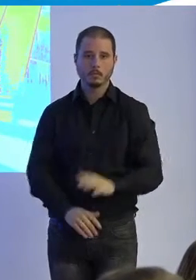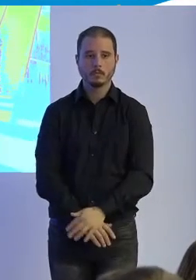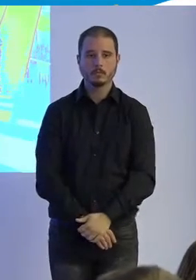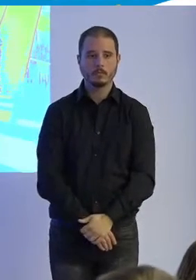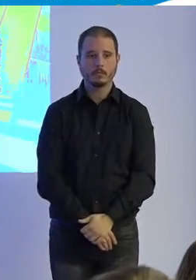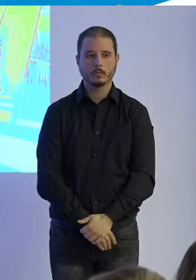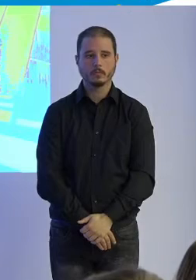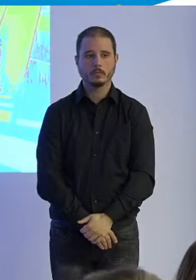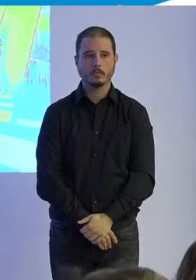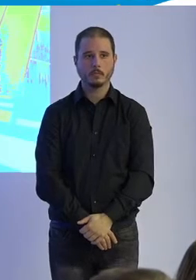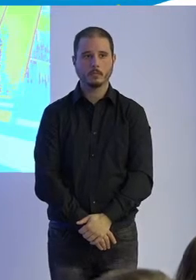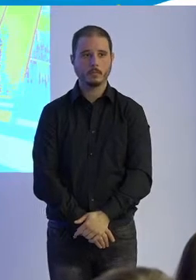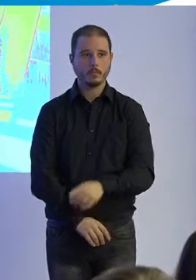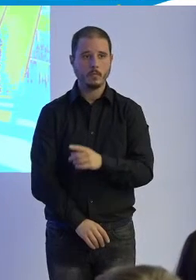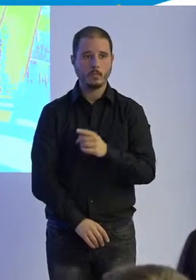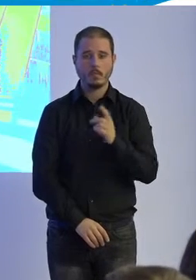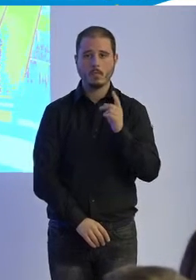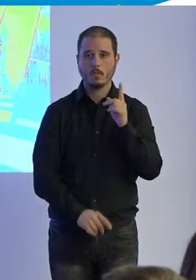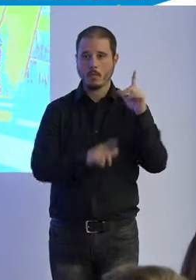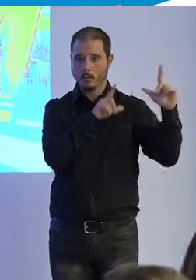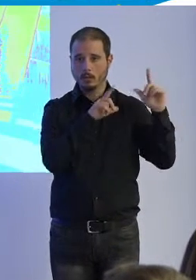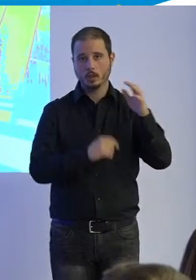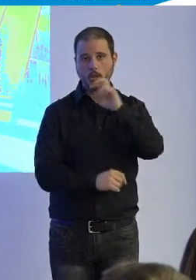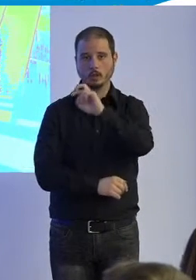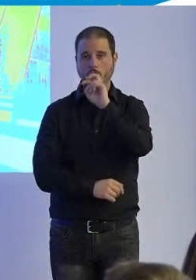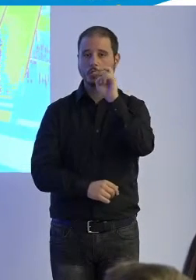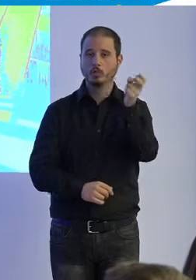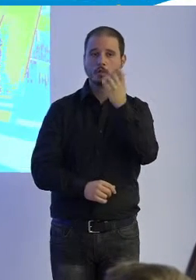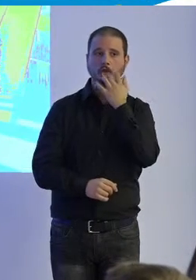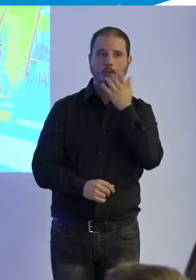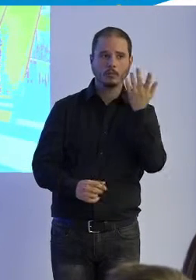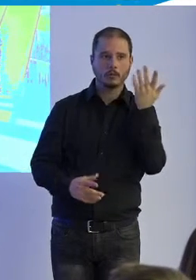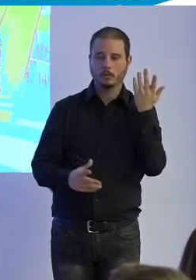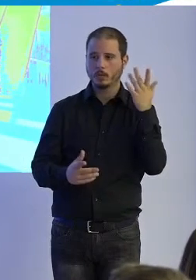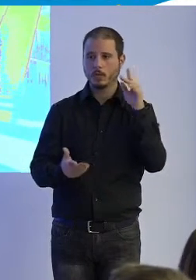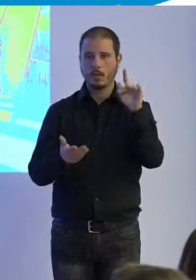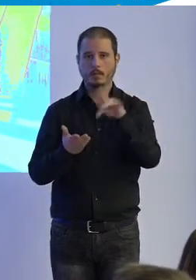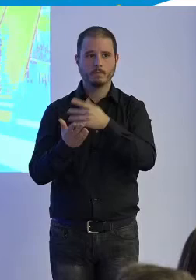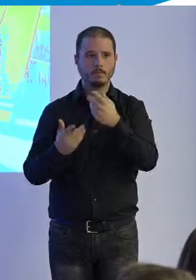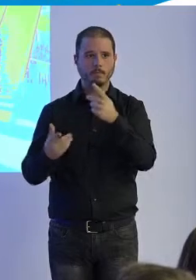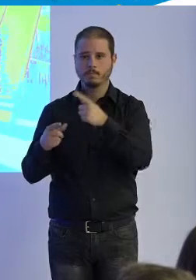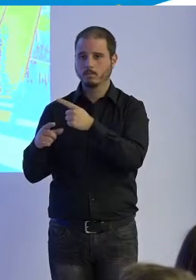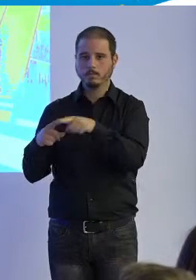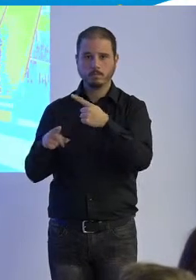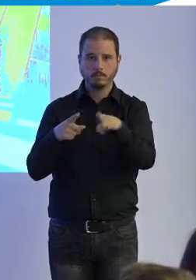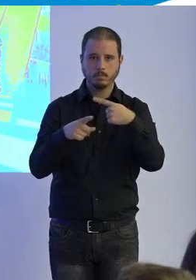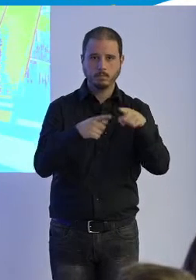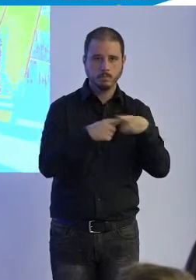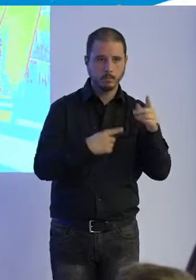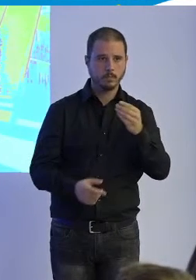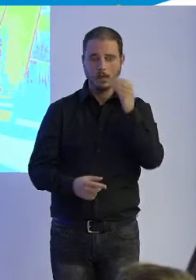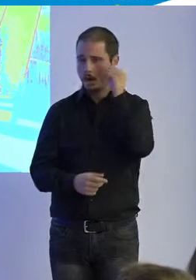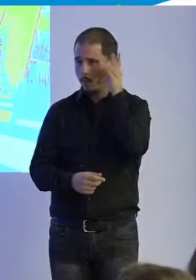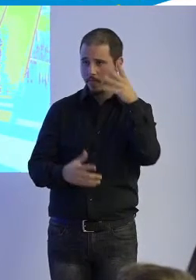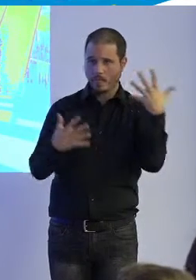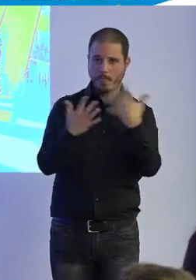Esto es otro ejemplo de la explosión de dispositivos que hay ahora mismo. Realidad aumentada, realidad mixta, realidad virtual, los tenemos